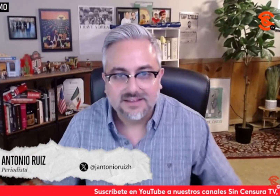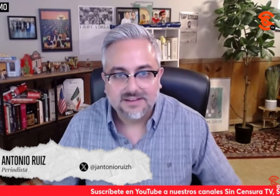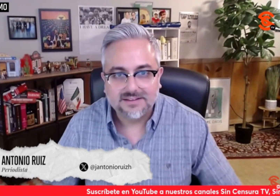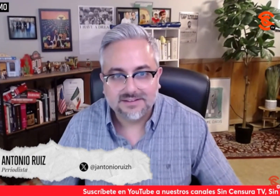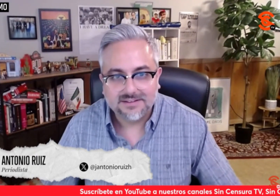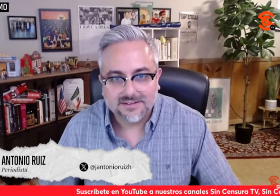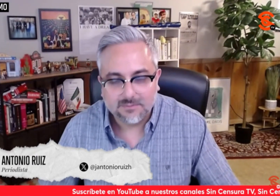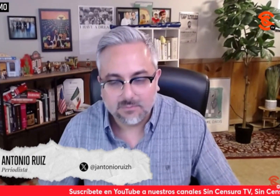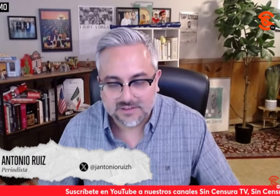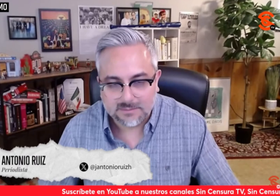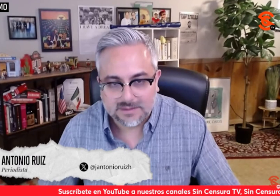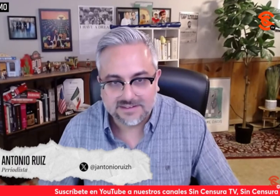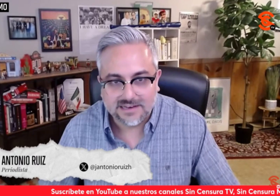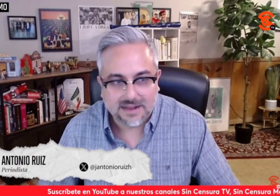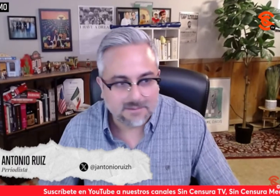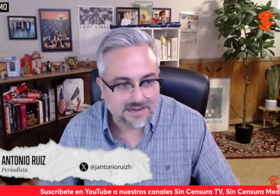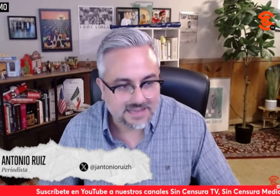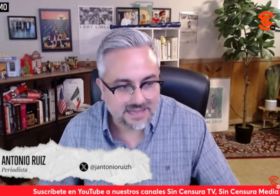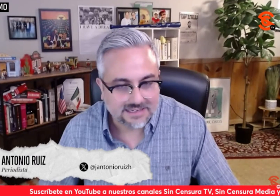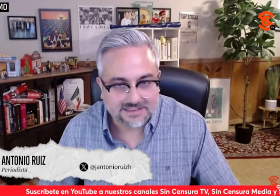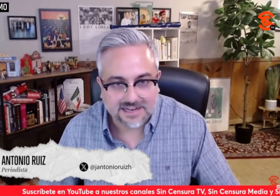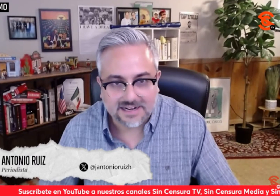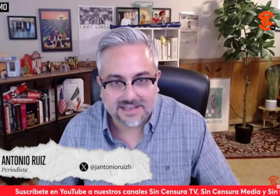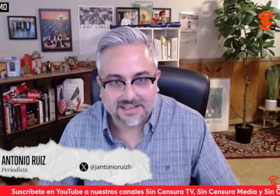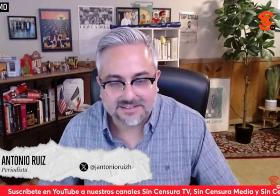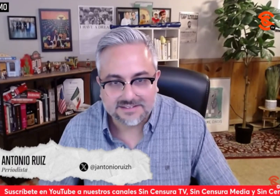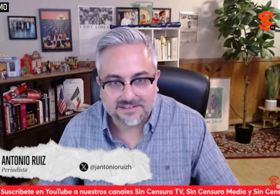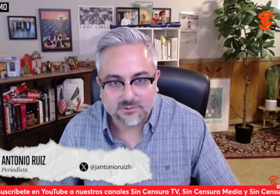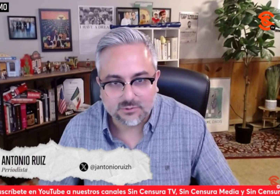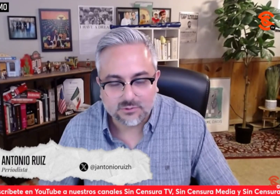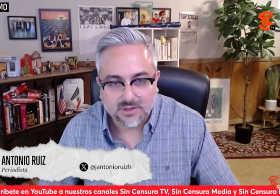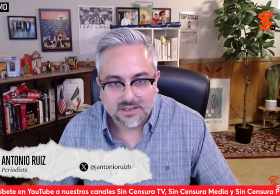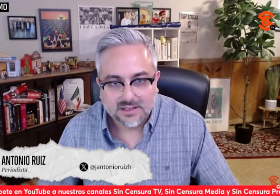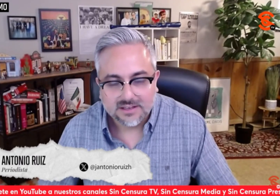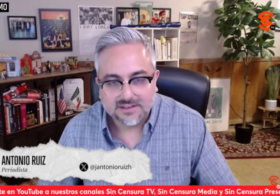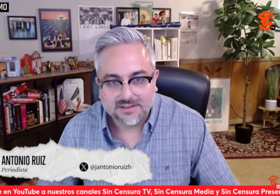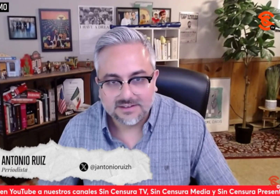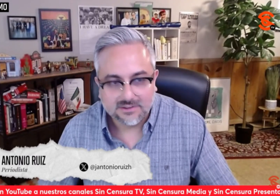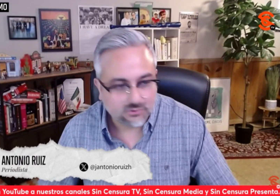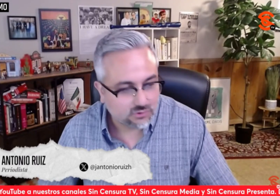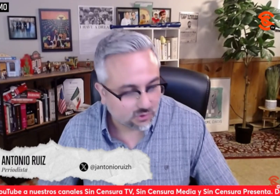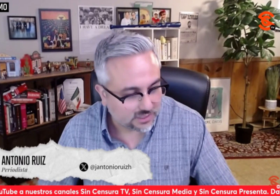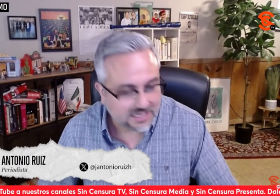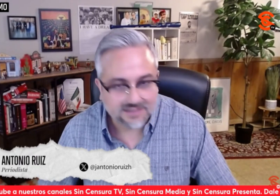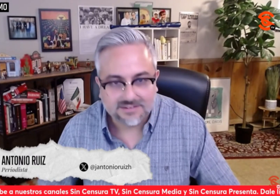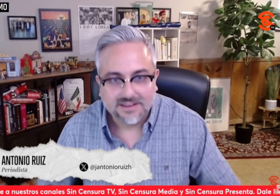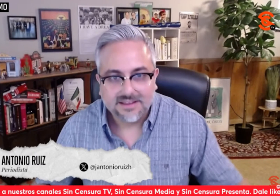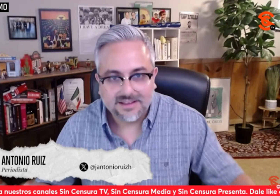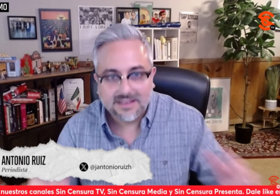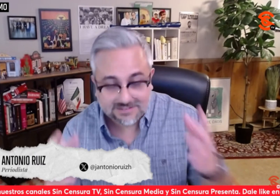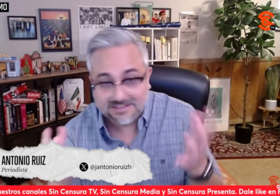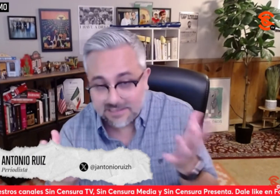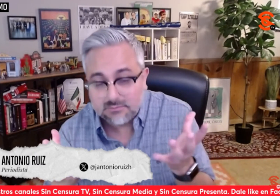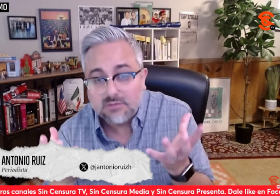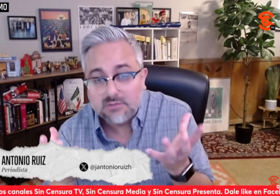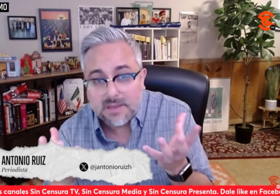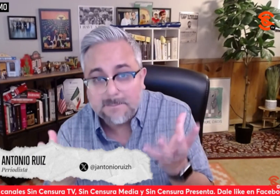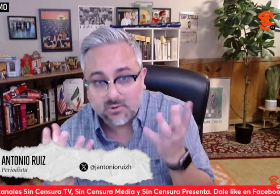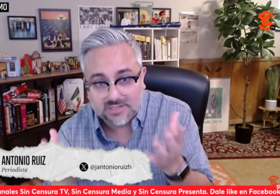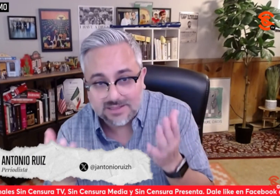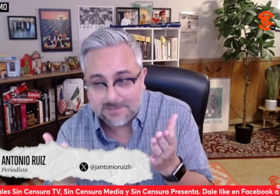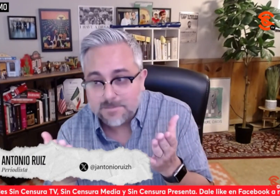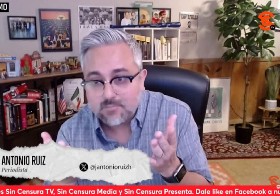evidentemente, pues además de la valía literaria que existe en sus crónicas, es